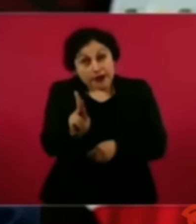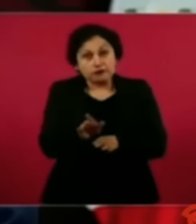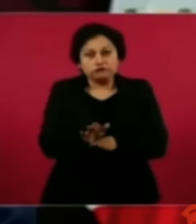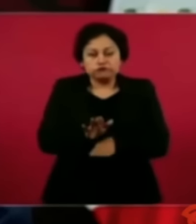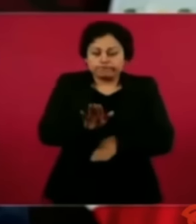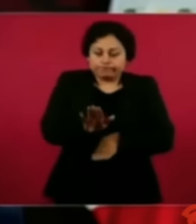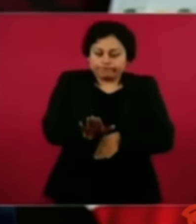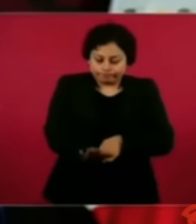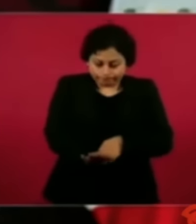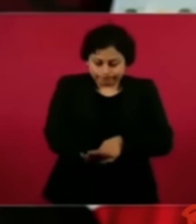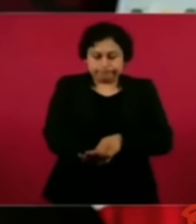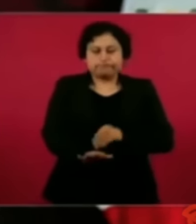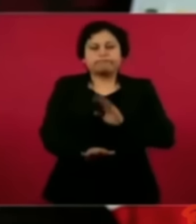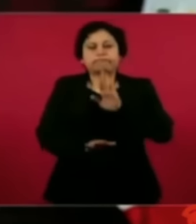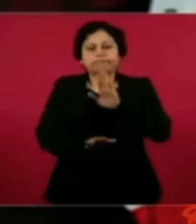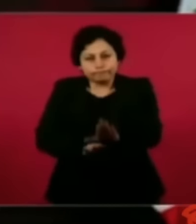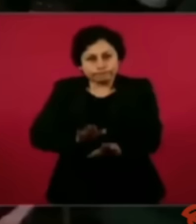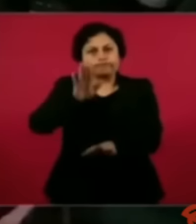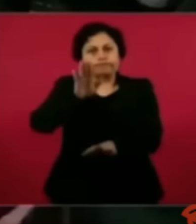de